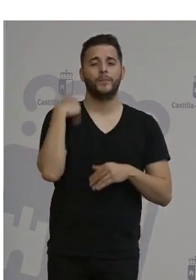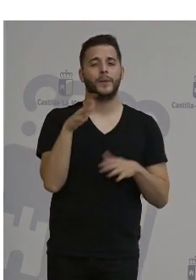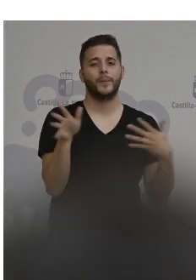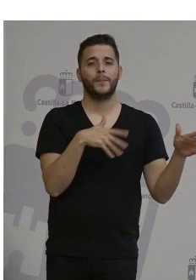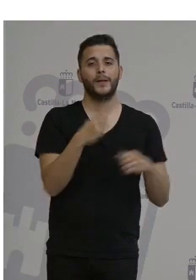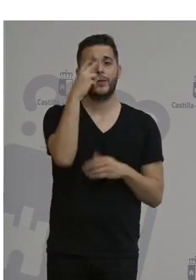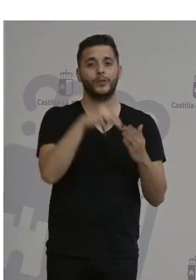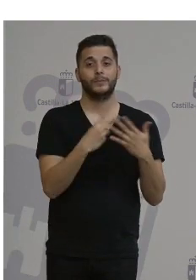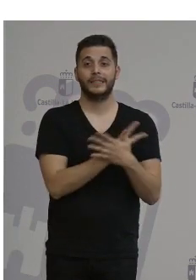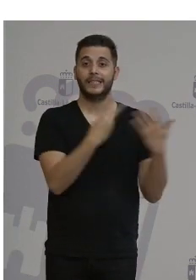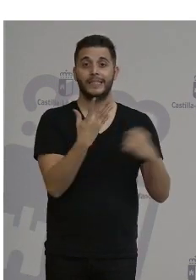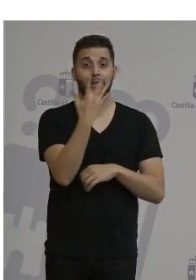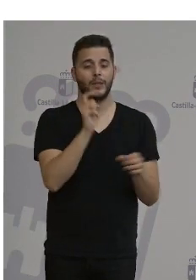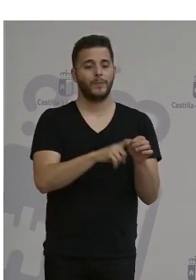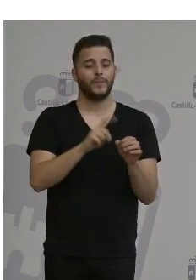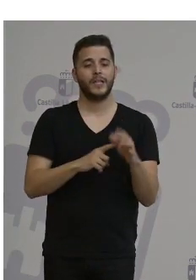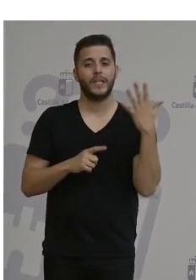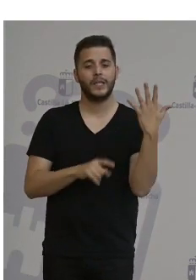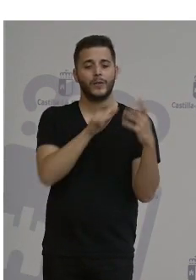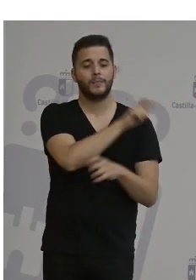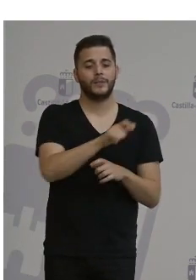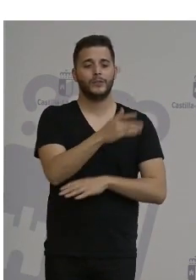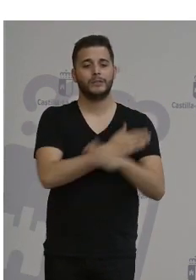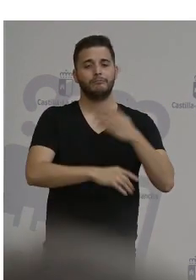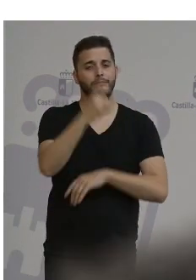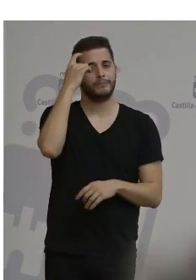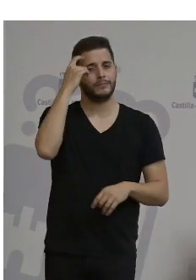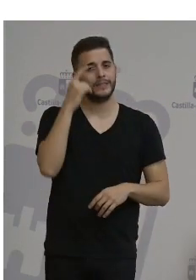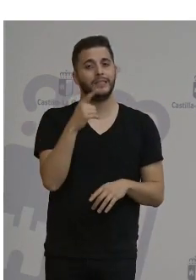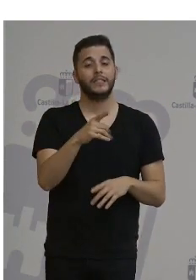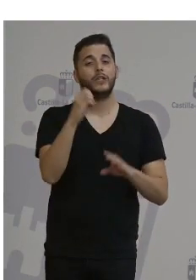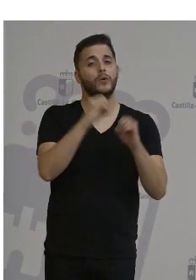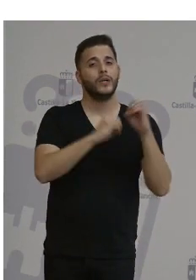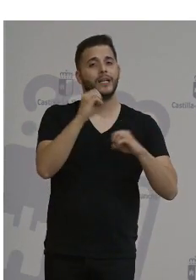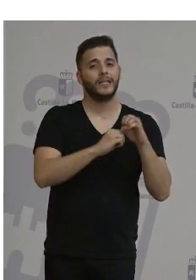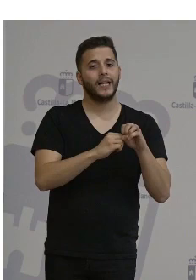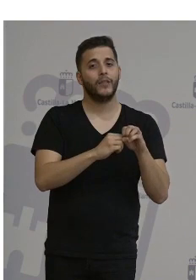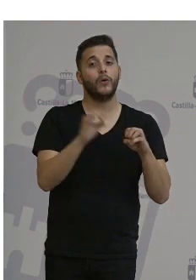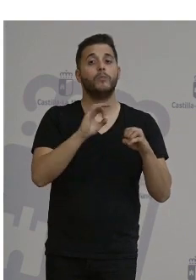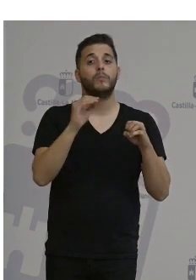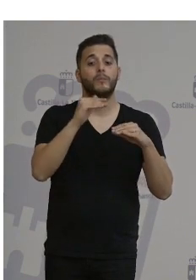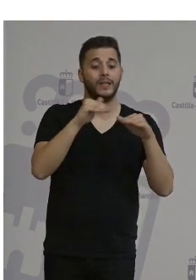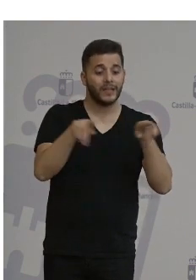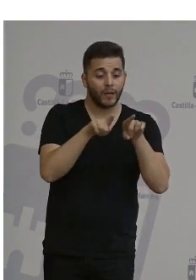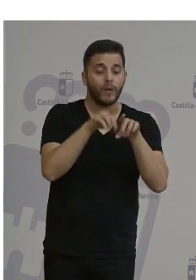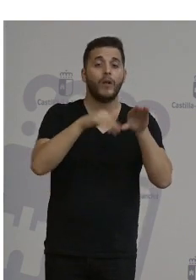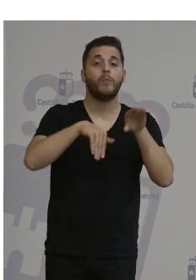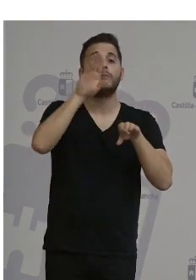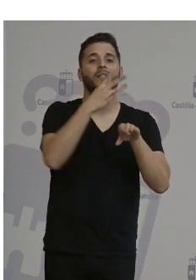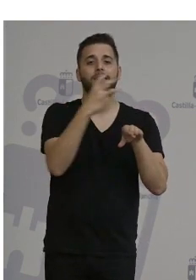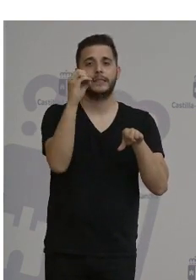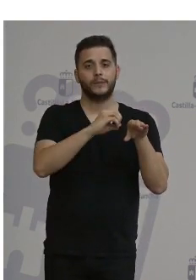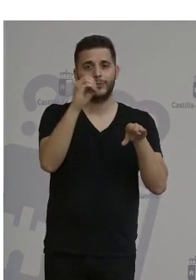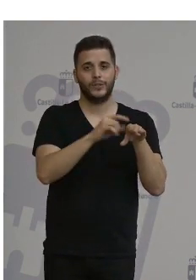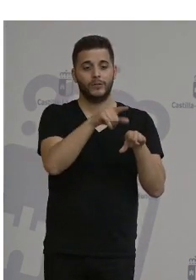cinco plazas para personas con discapacidad intelectual reconocida en un grado igual o superior al 33% en centros